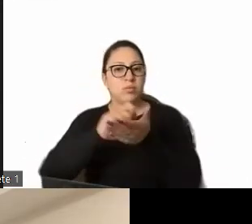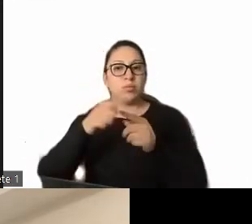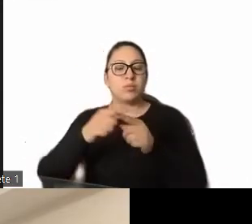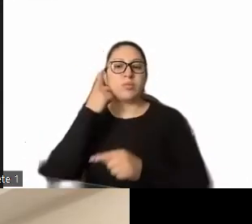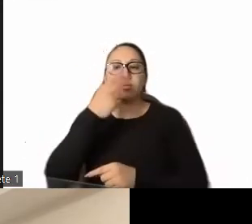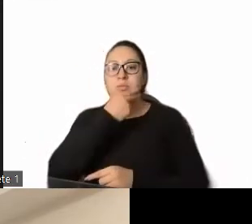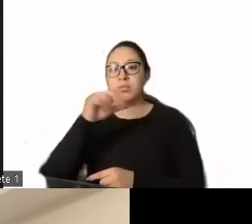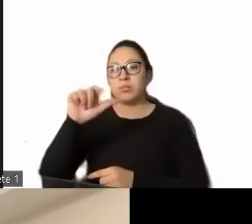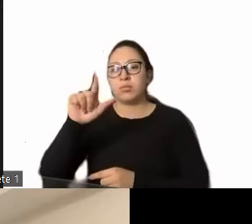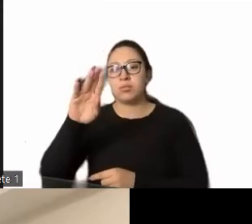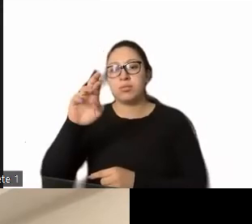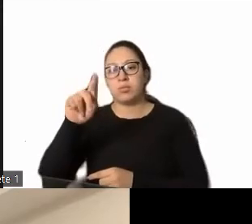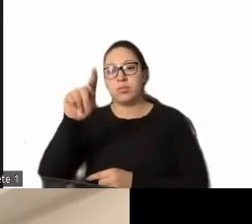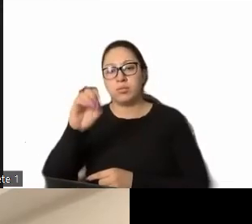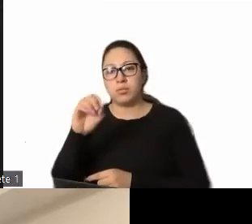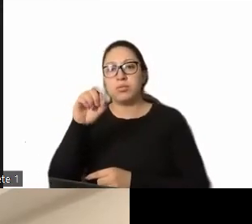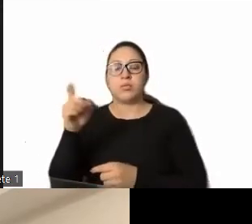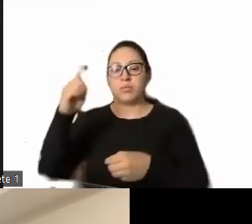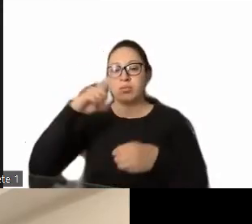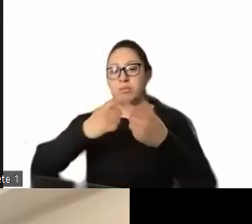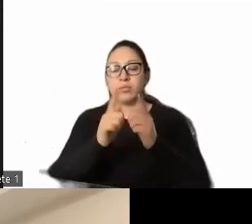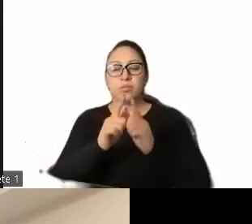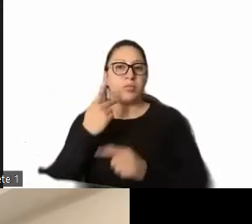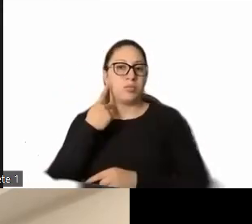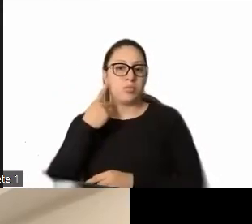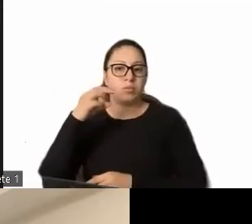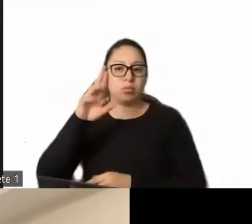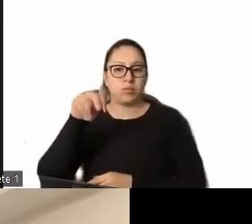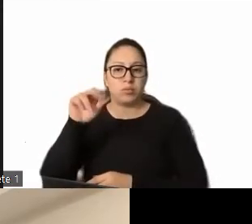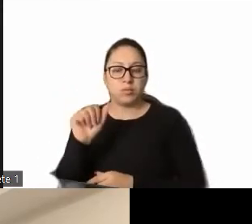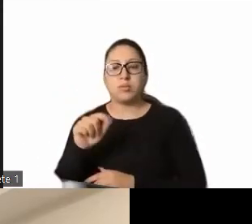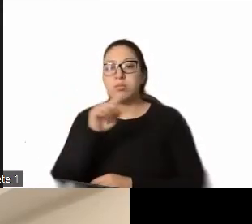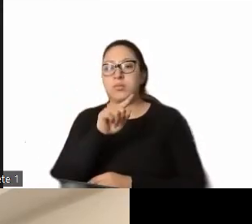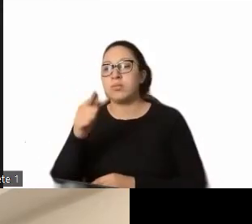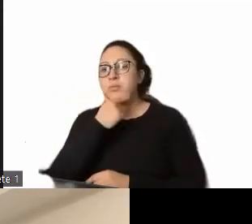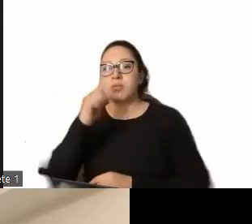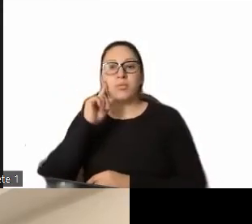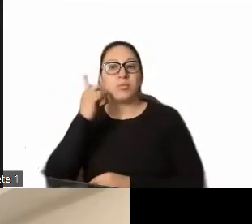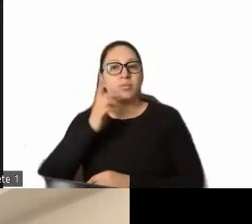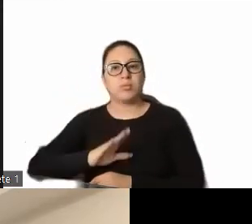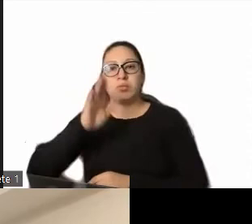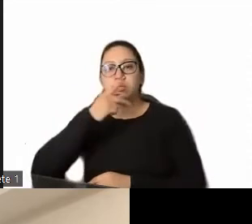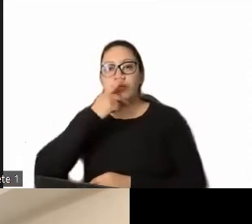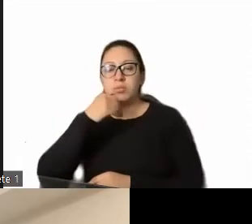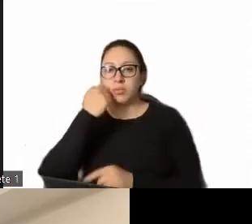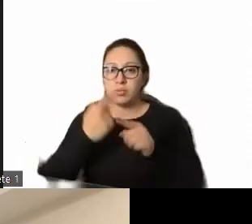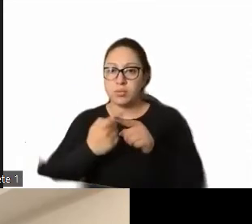Urincho, integrante del Grupo Parlamentario de Morena. ¿Alguna o algún diputado desea hacer uso de la voz?